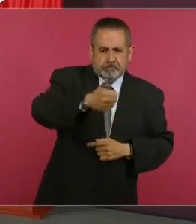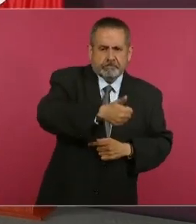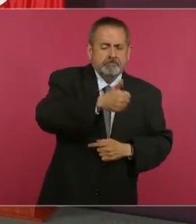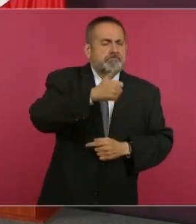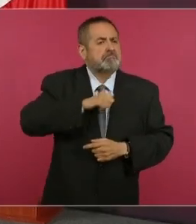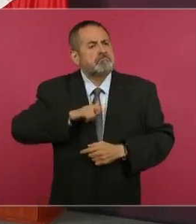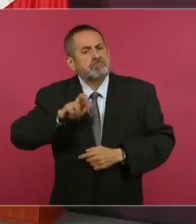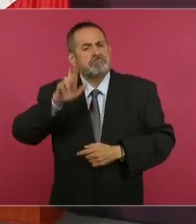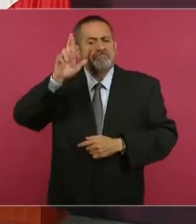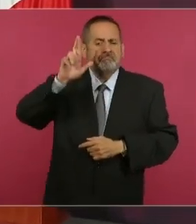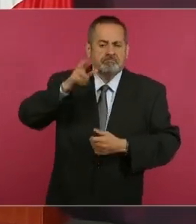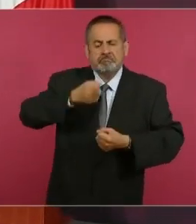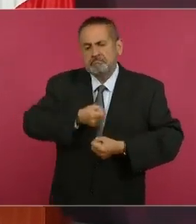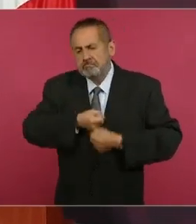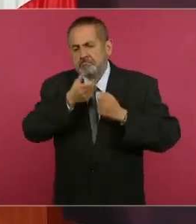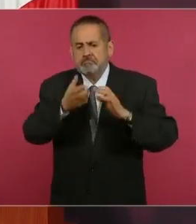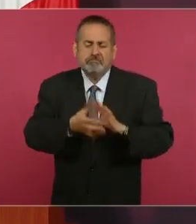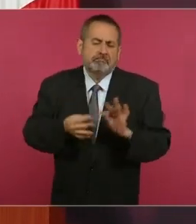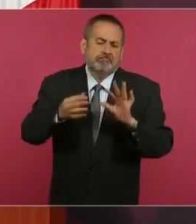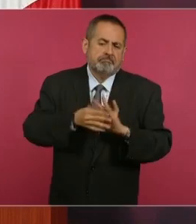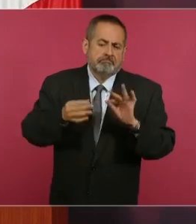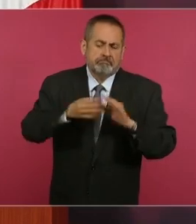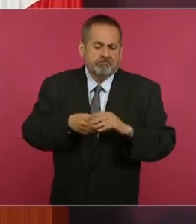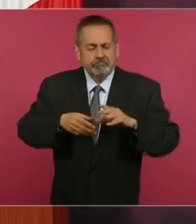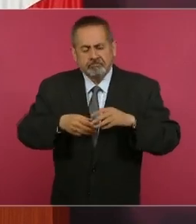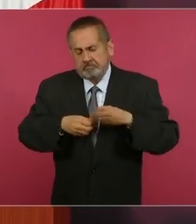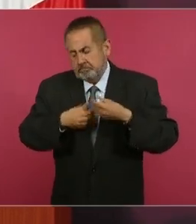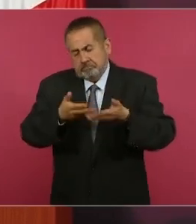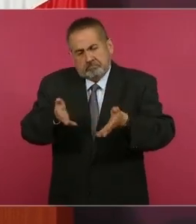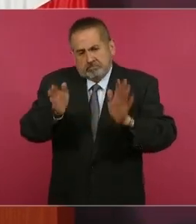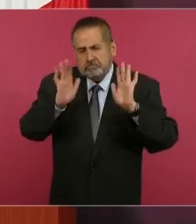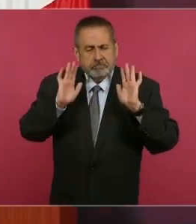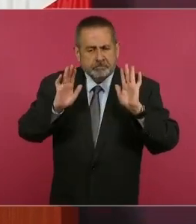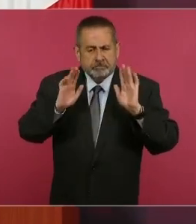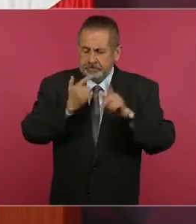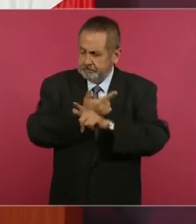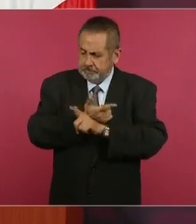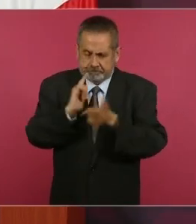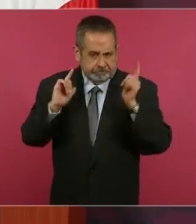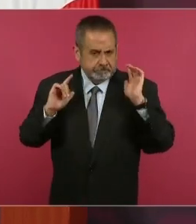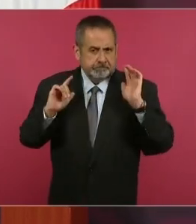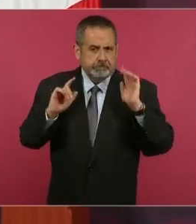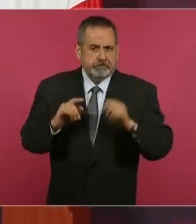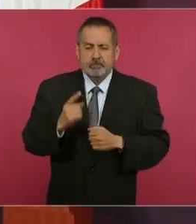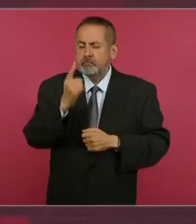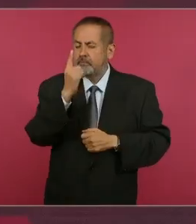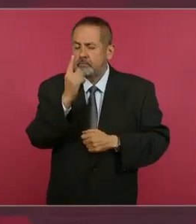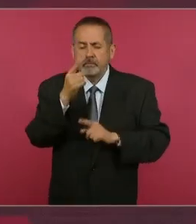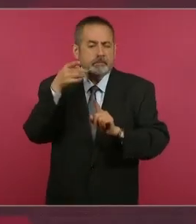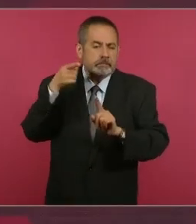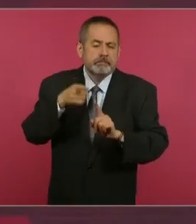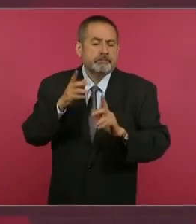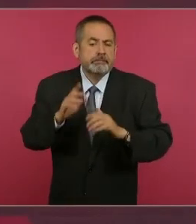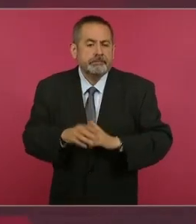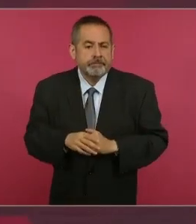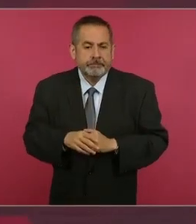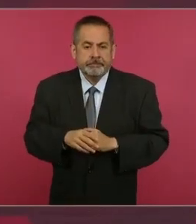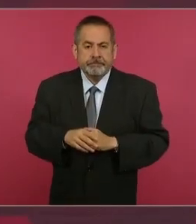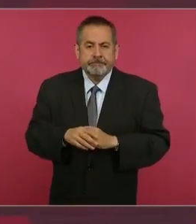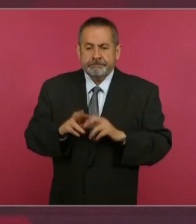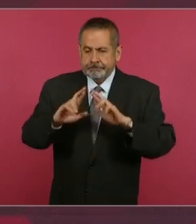pueda manifestarse, expresarse con libertad, solo que la